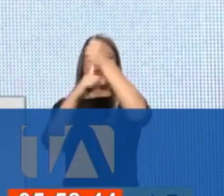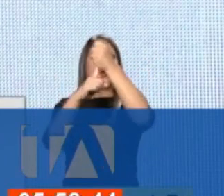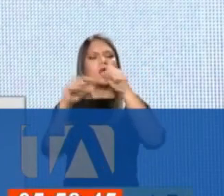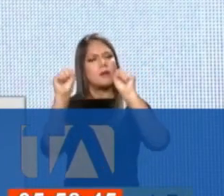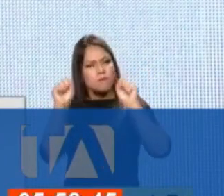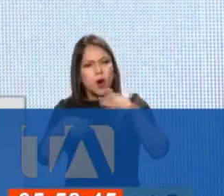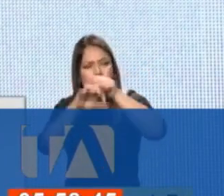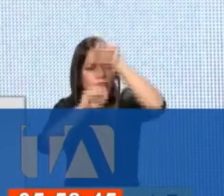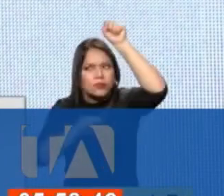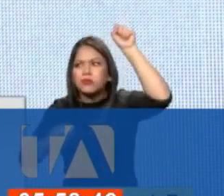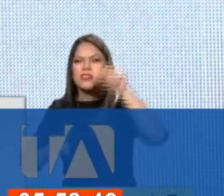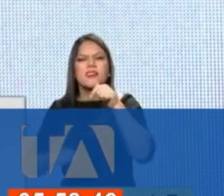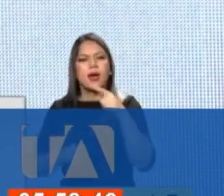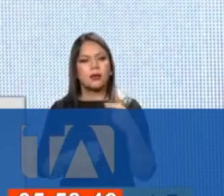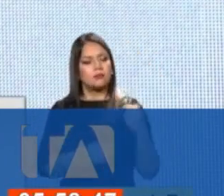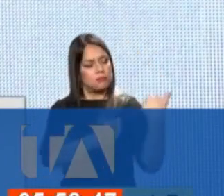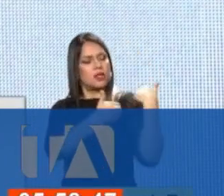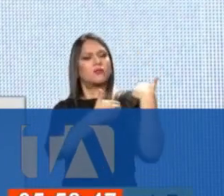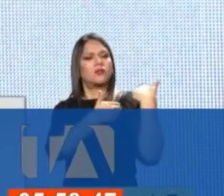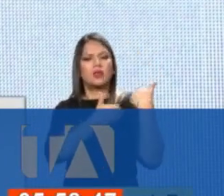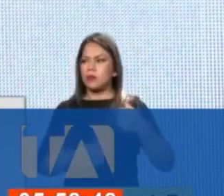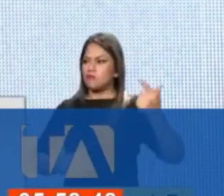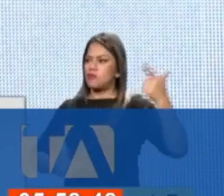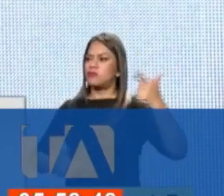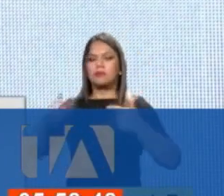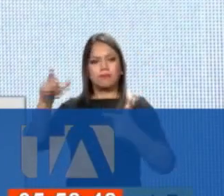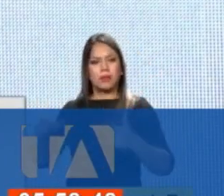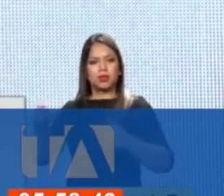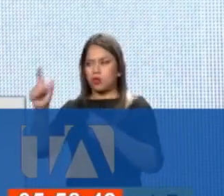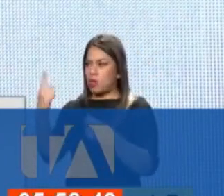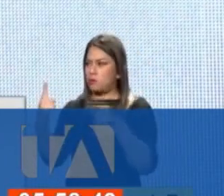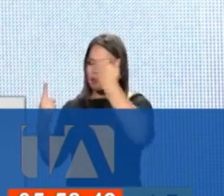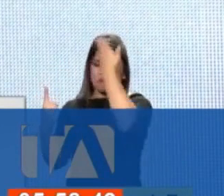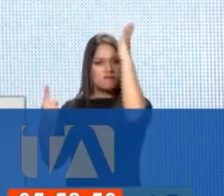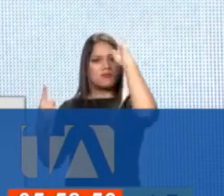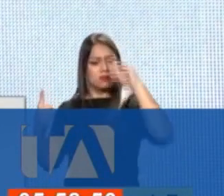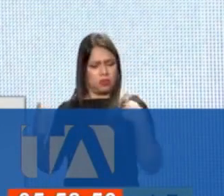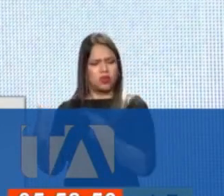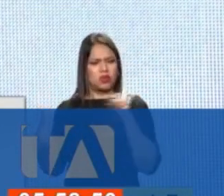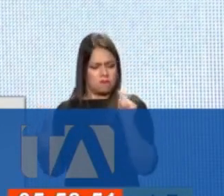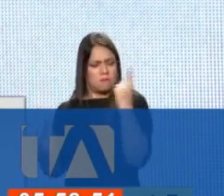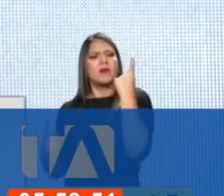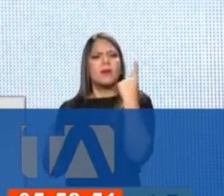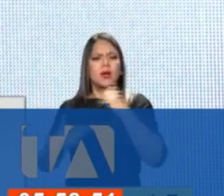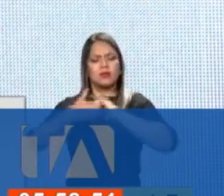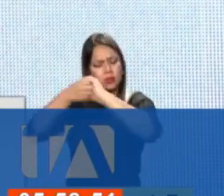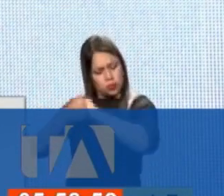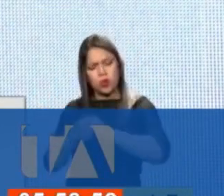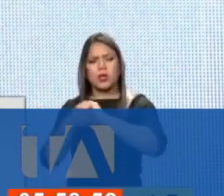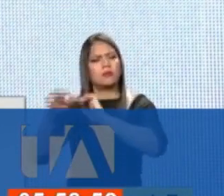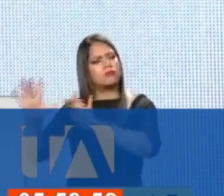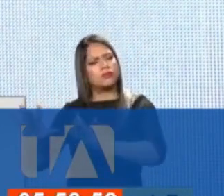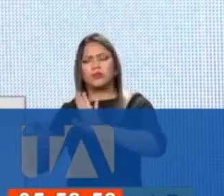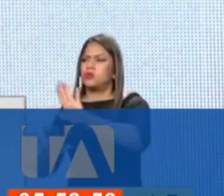los responsables del asesinato del señor Fernando villavicencio fuimos los primeros en solidarizarnos con su familia